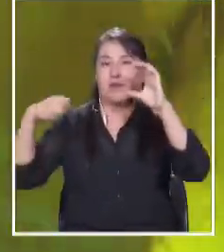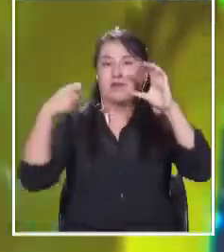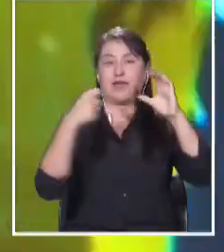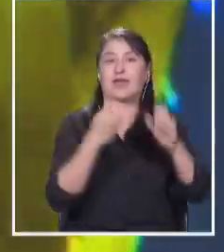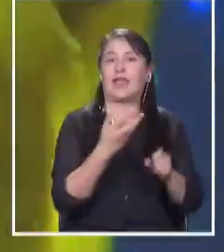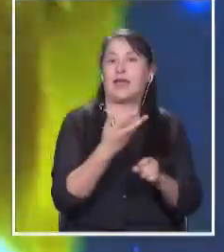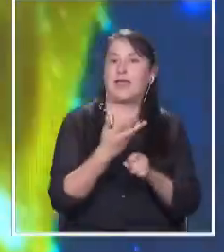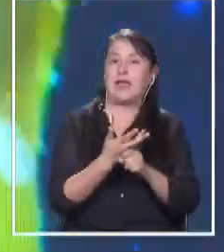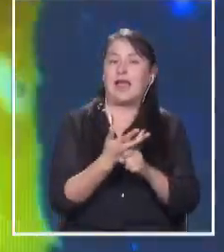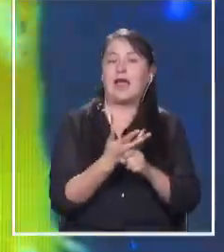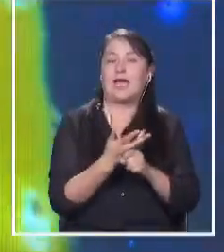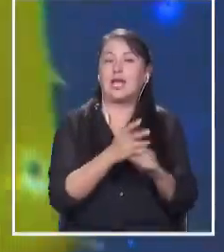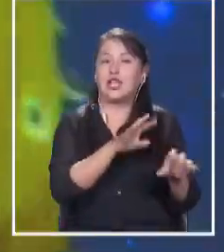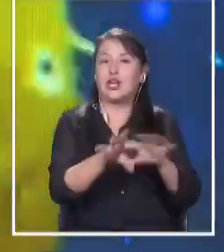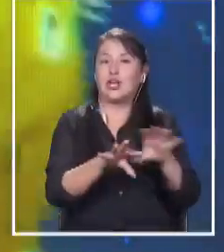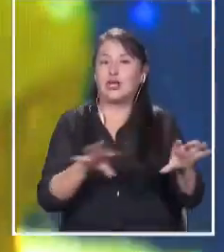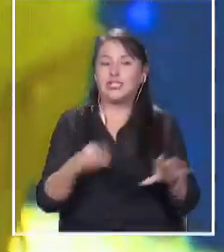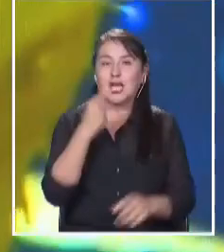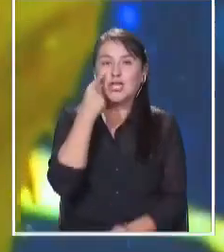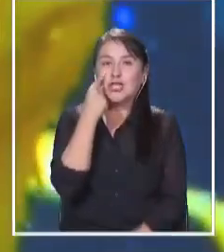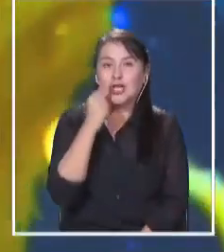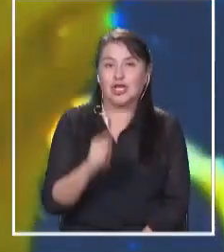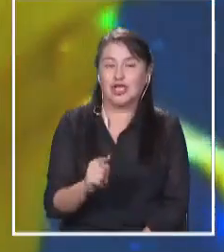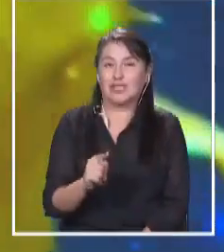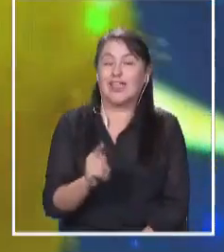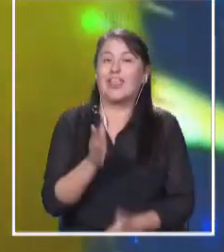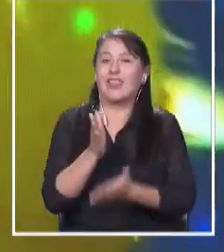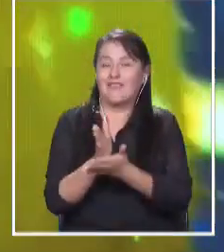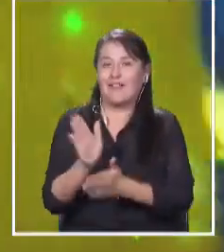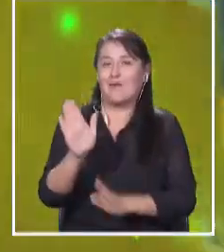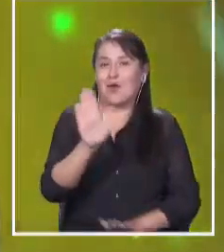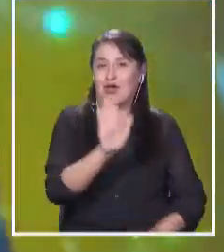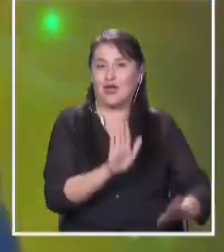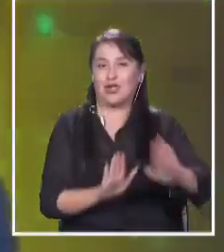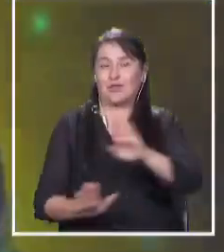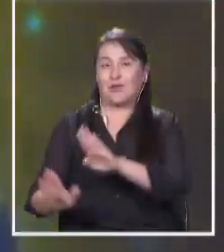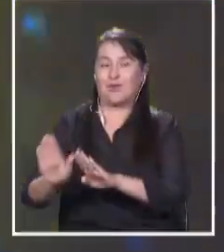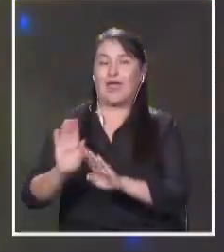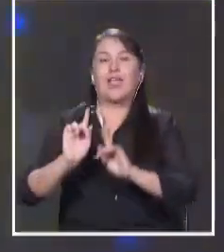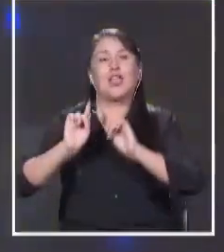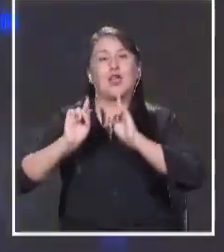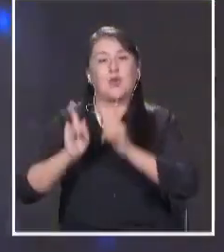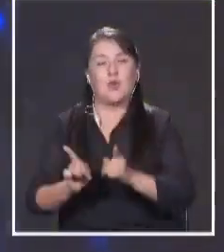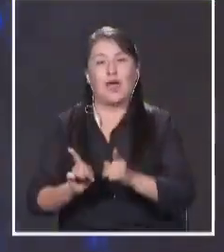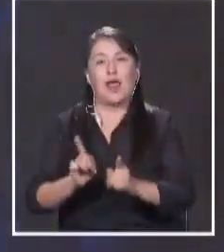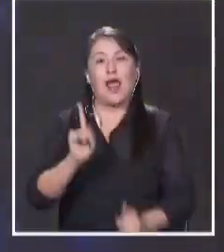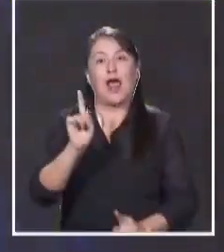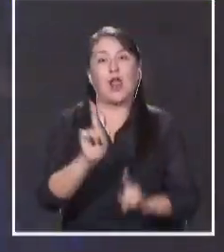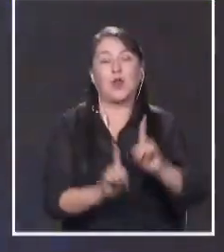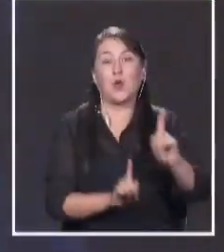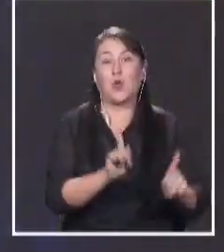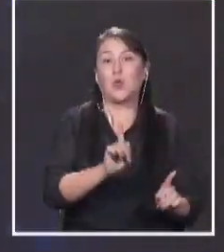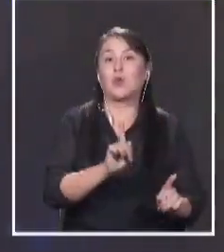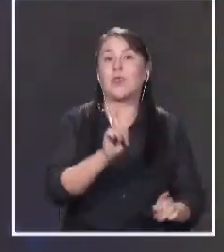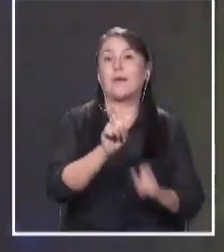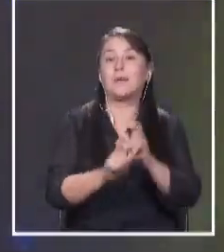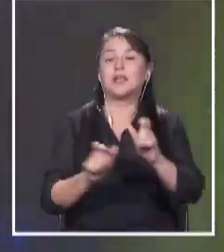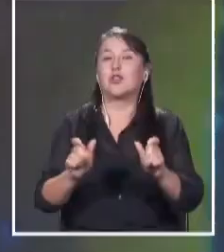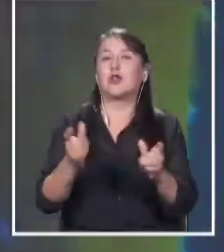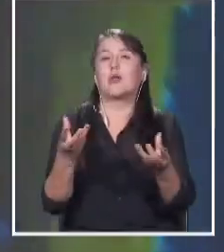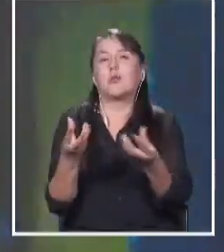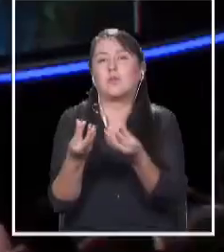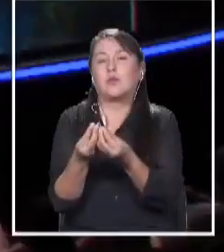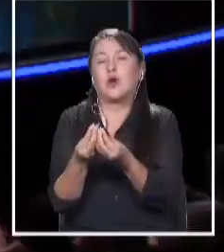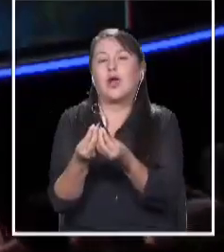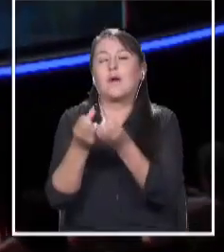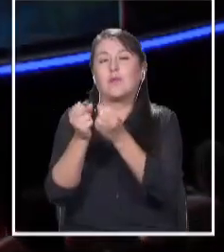maravillas desconocidas todavía, por eso es importante también proteger lo que aún no conocemos. Sin embargo, hay algunas personas privilegiadas, ¿no?, pocos en el mundo que han podido